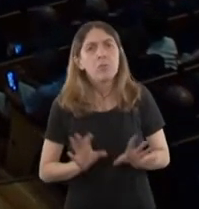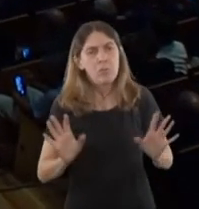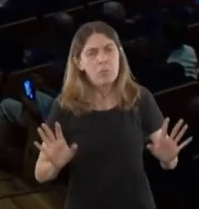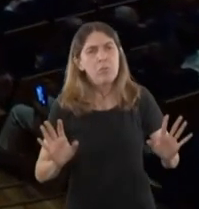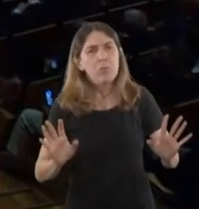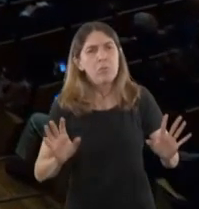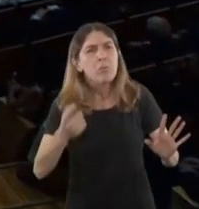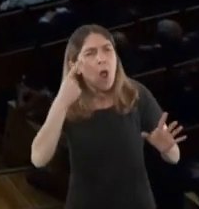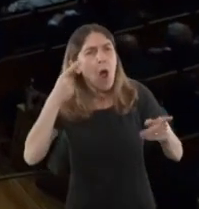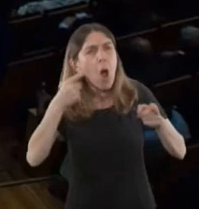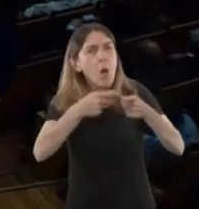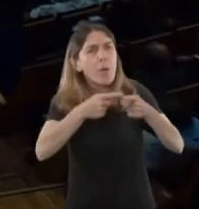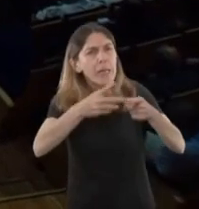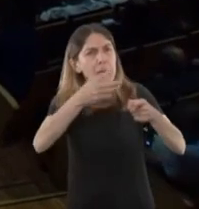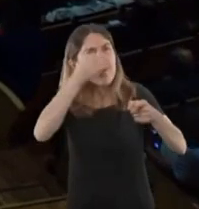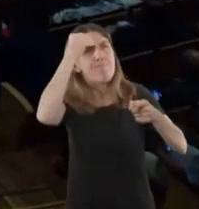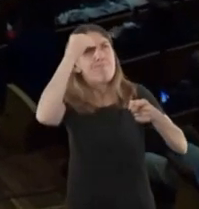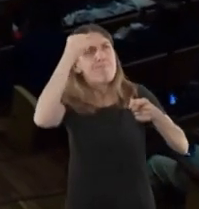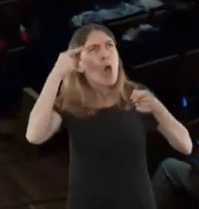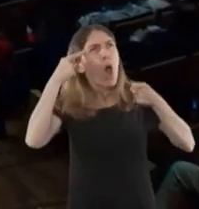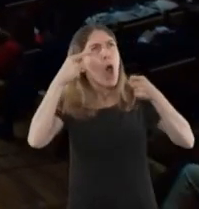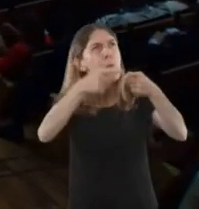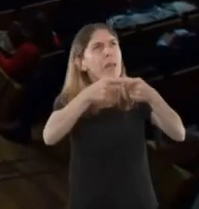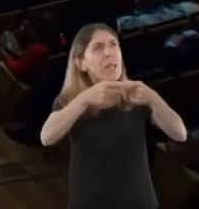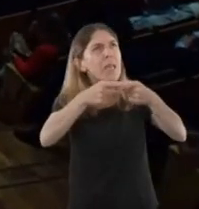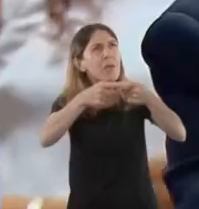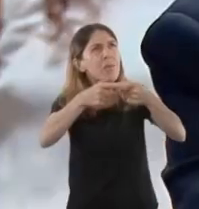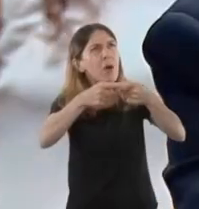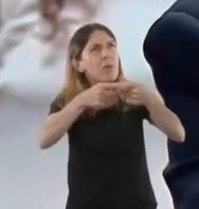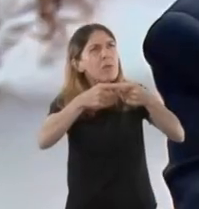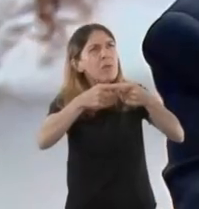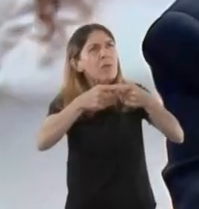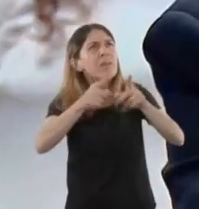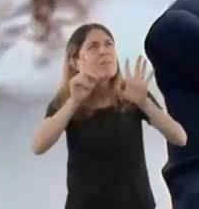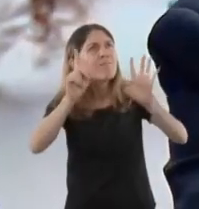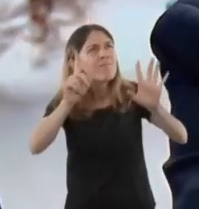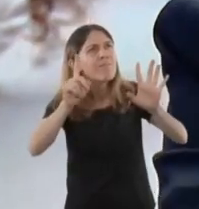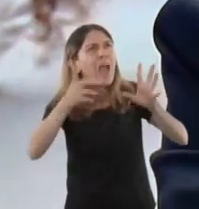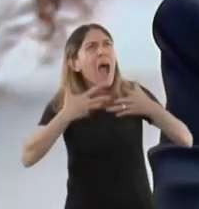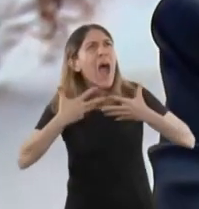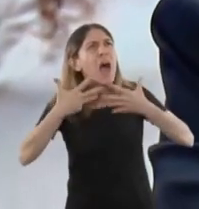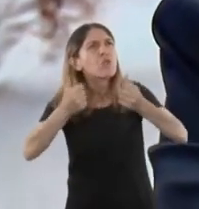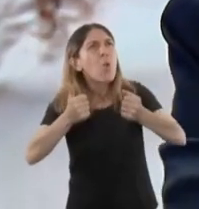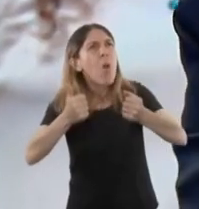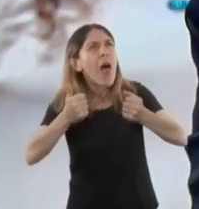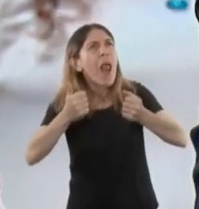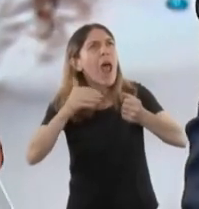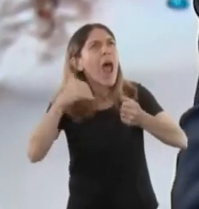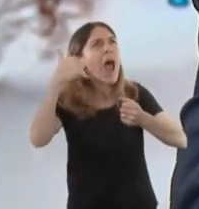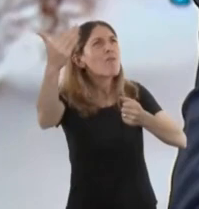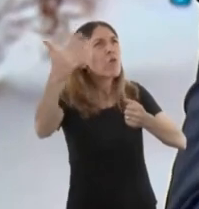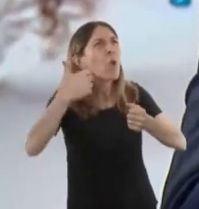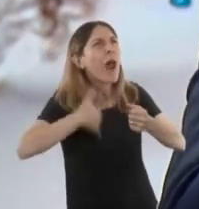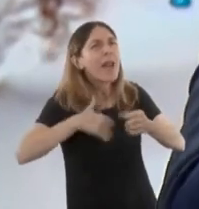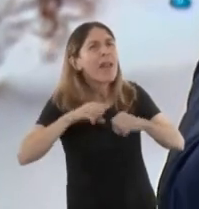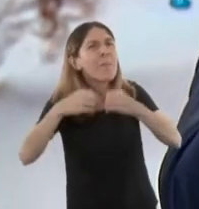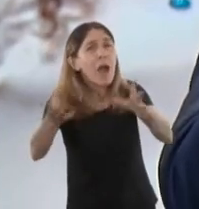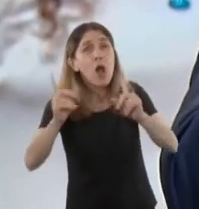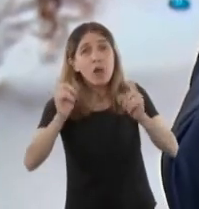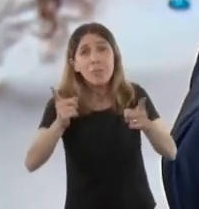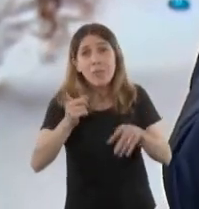como objetivo la construcción de la argentina de mañana esa idea que convive en cada uno de nosotros